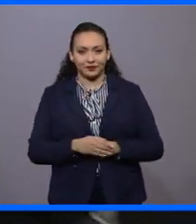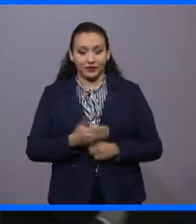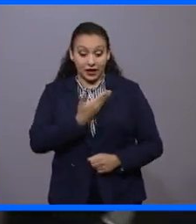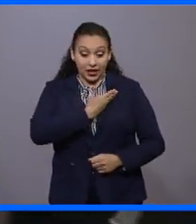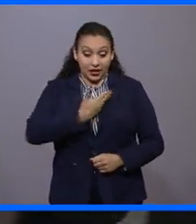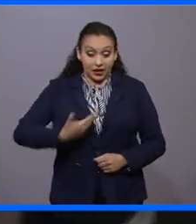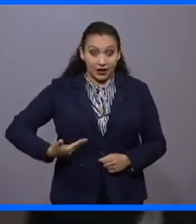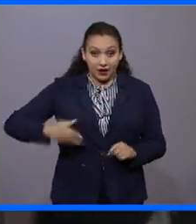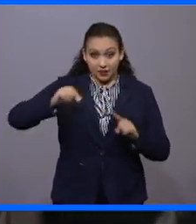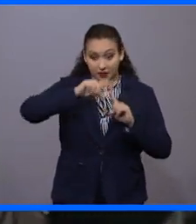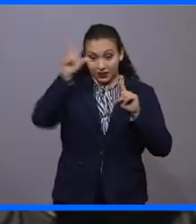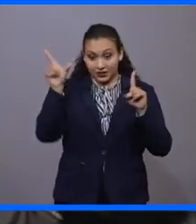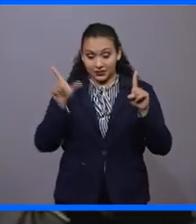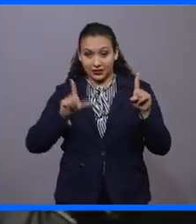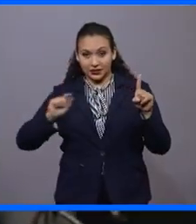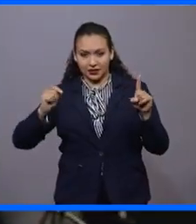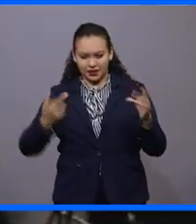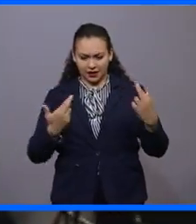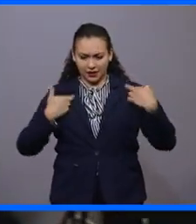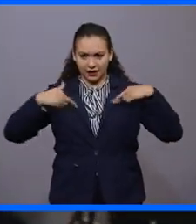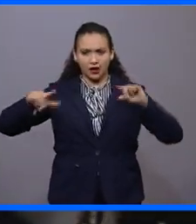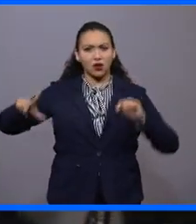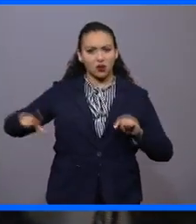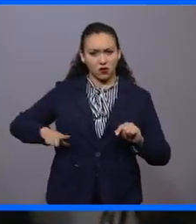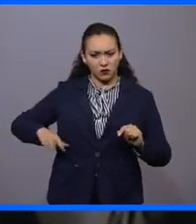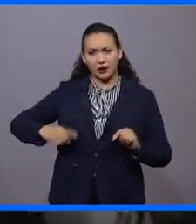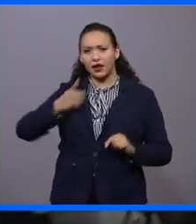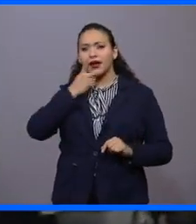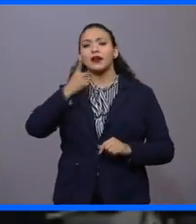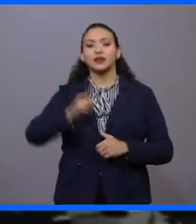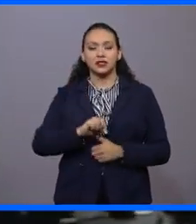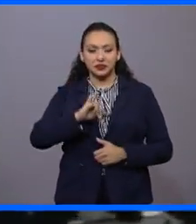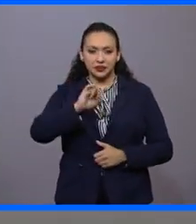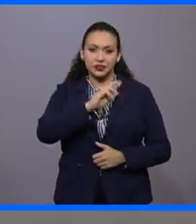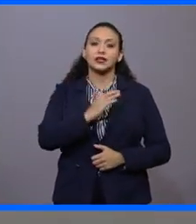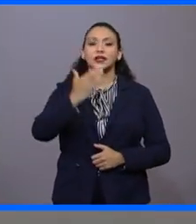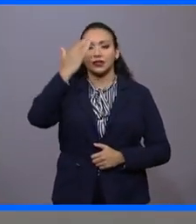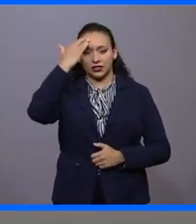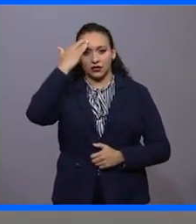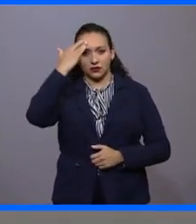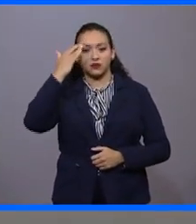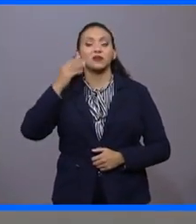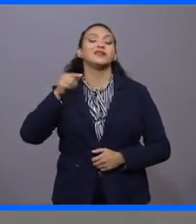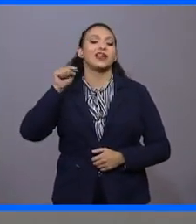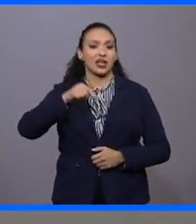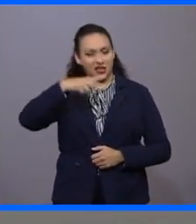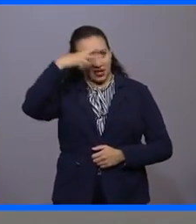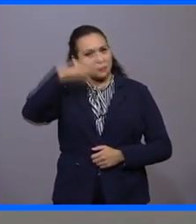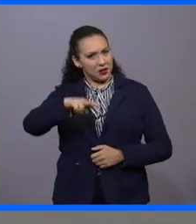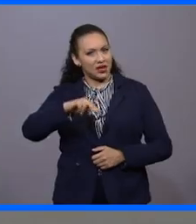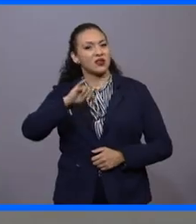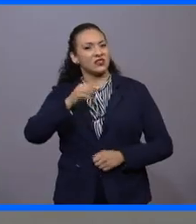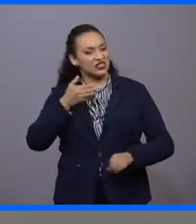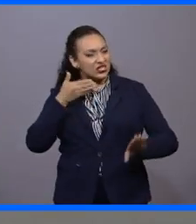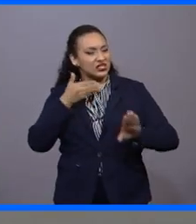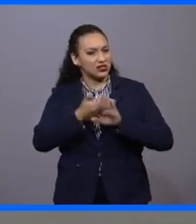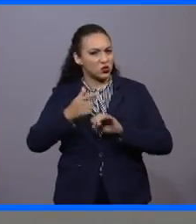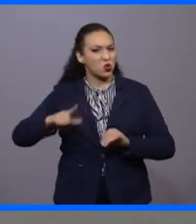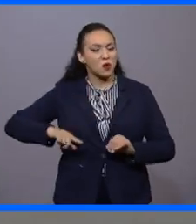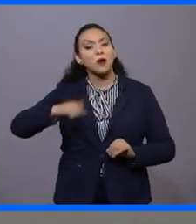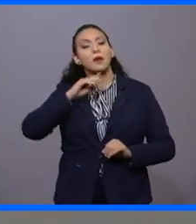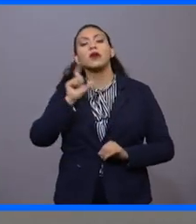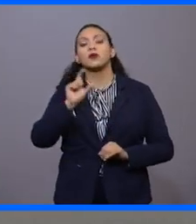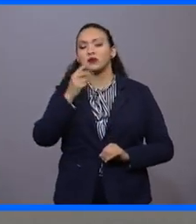de la República, en representación del Estado mexicano, reconoció políticamente los actos de violencia gubernamental perpetrados el